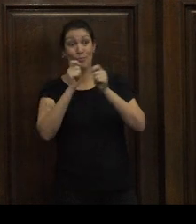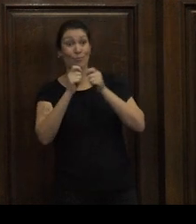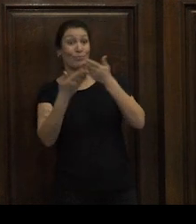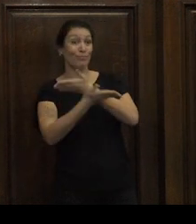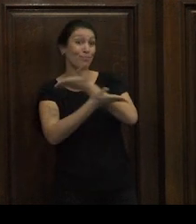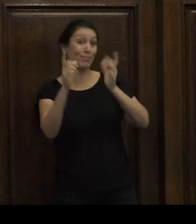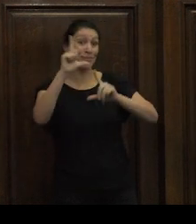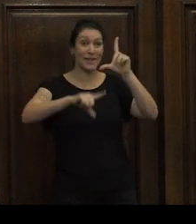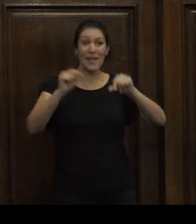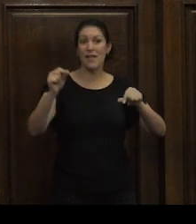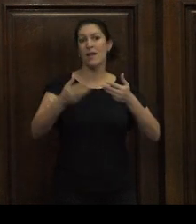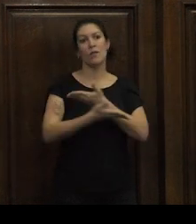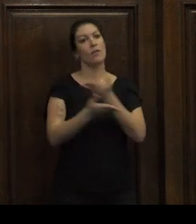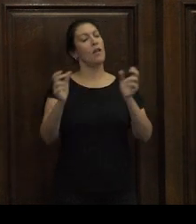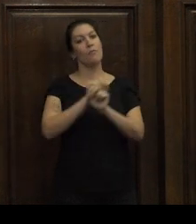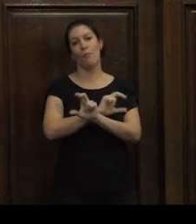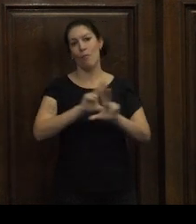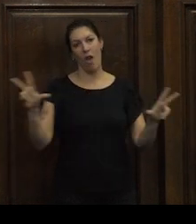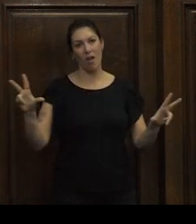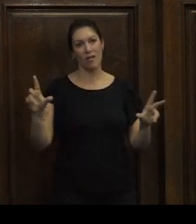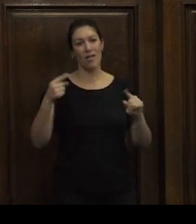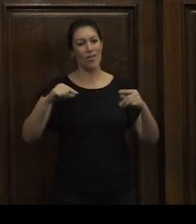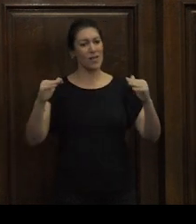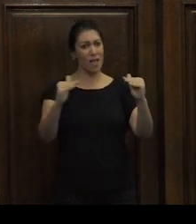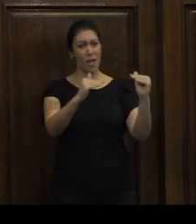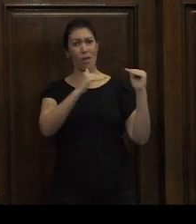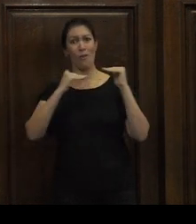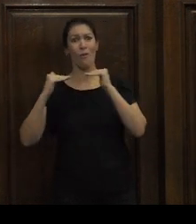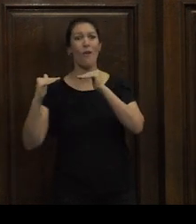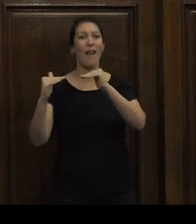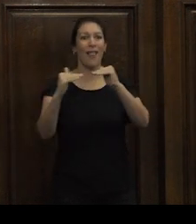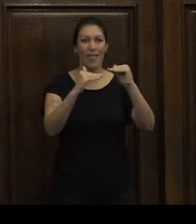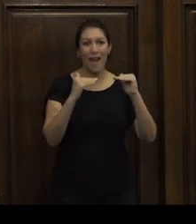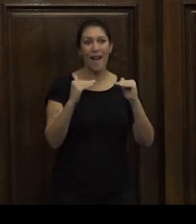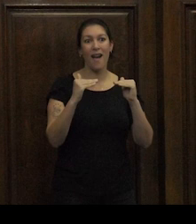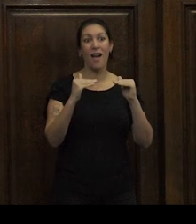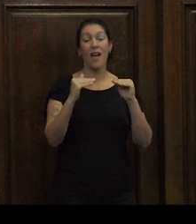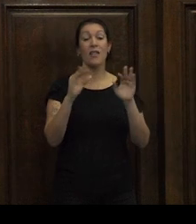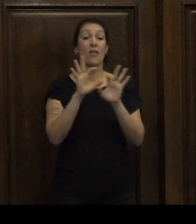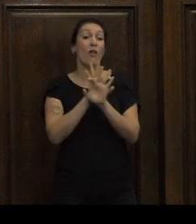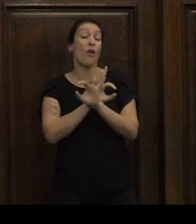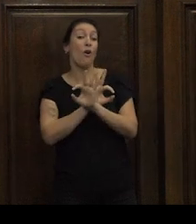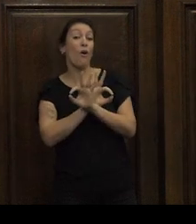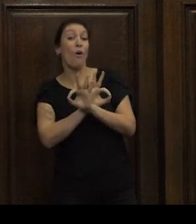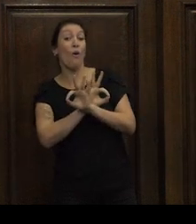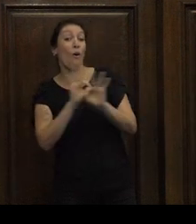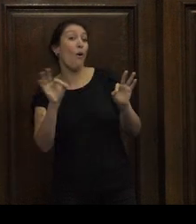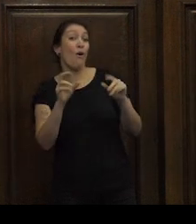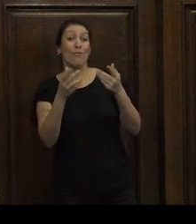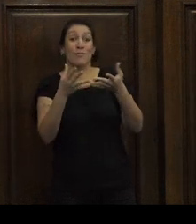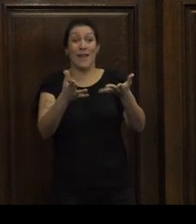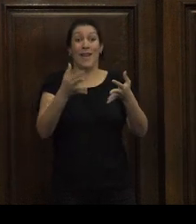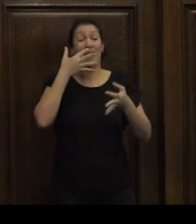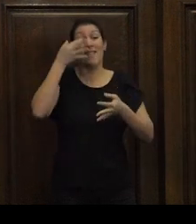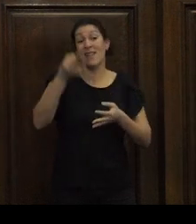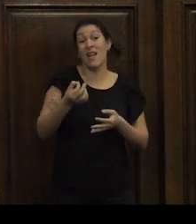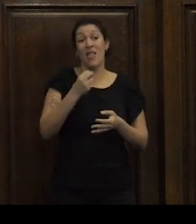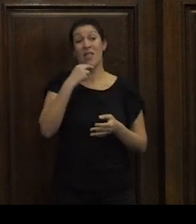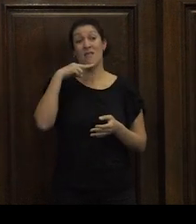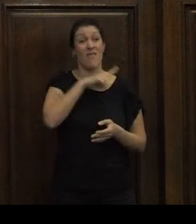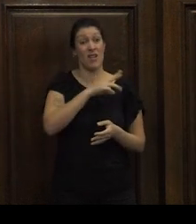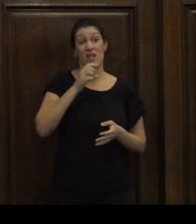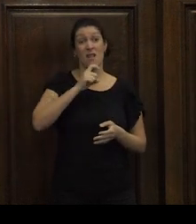estadísticas, ¿no? Entonces, afirmar que acá hay igualdad de condiciones o que opera una meritocracia hoy suena demasiado hipócrita y difícilmente se